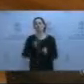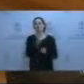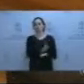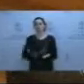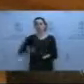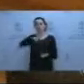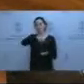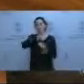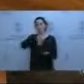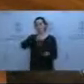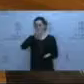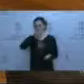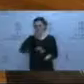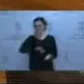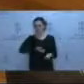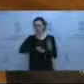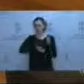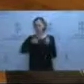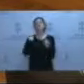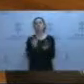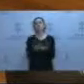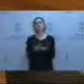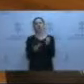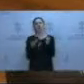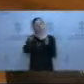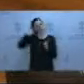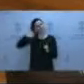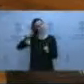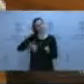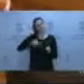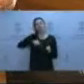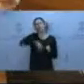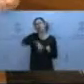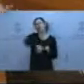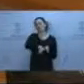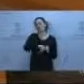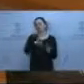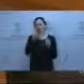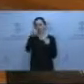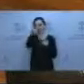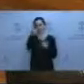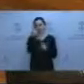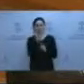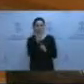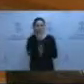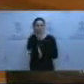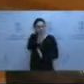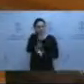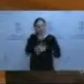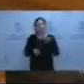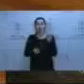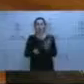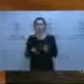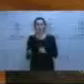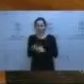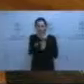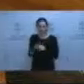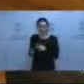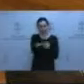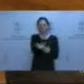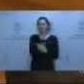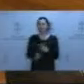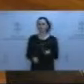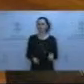del ayuntamiento, se tiene constancia de alumnos que en los 2 años siguientes van a llegar a su edad de